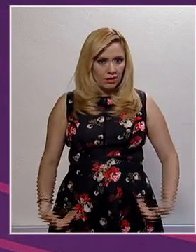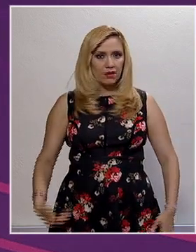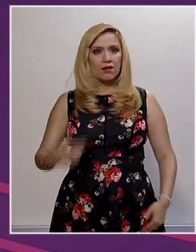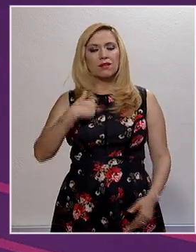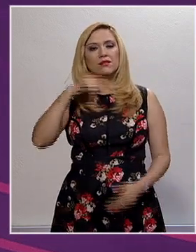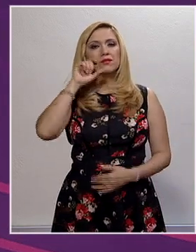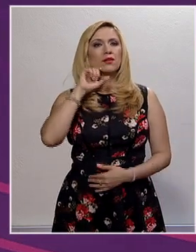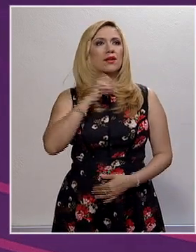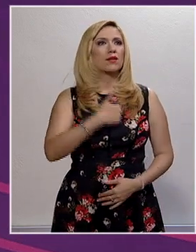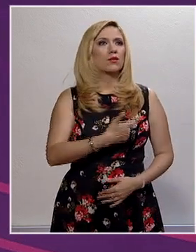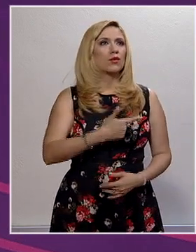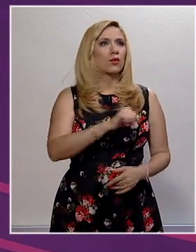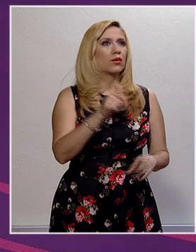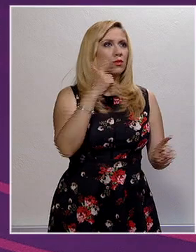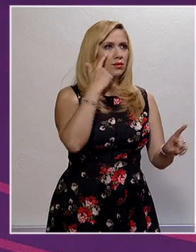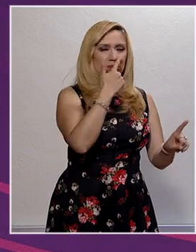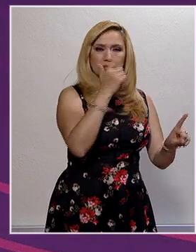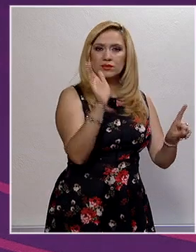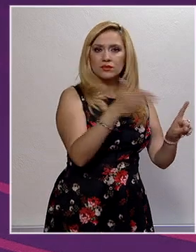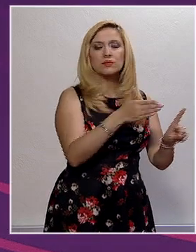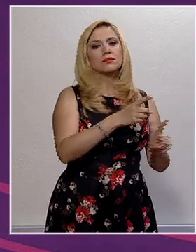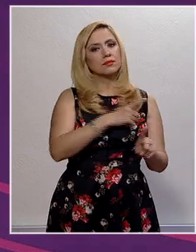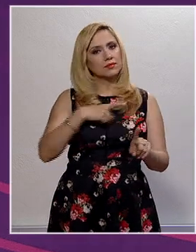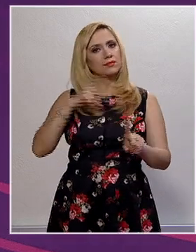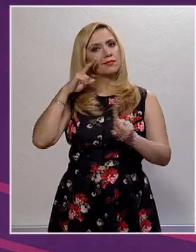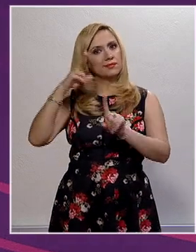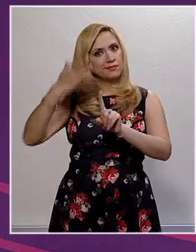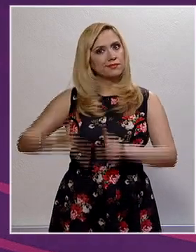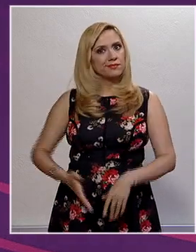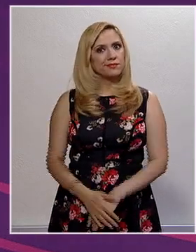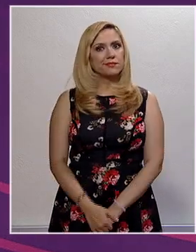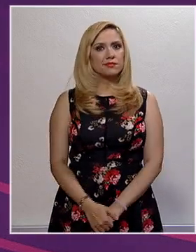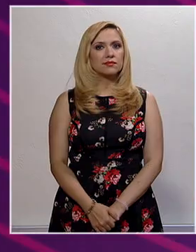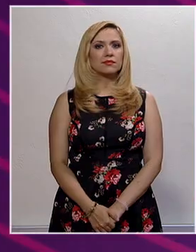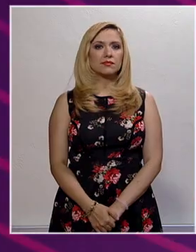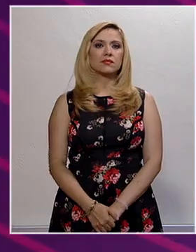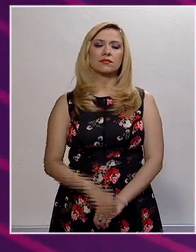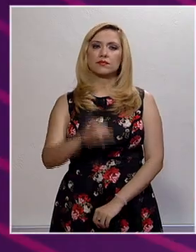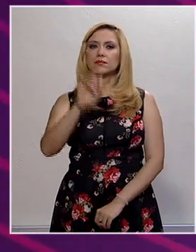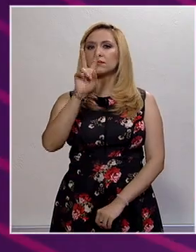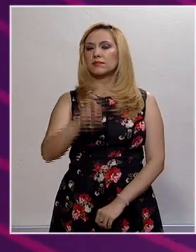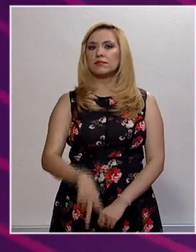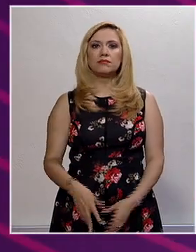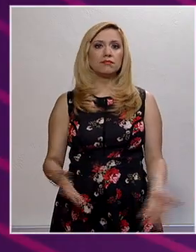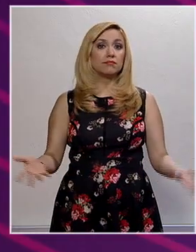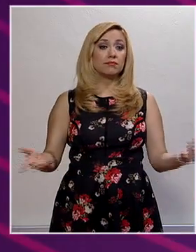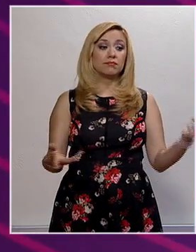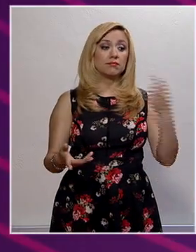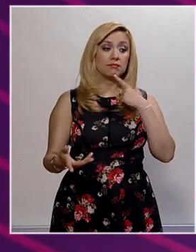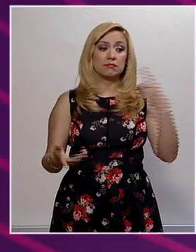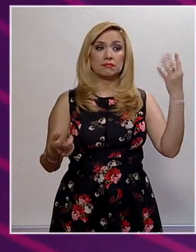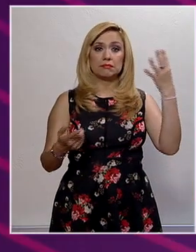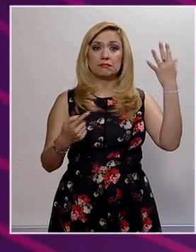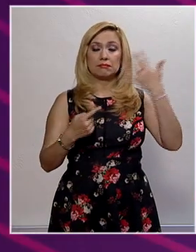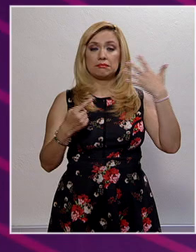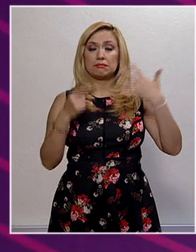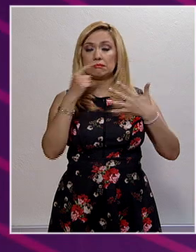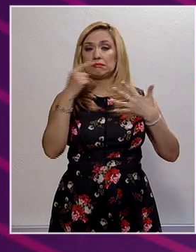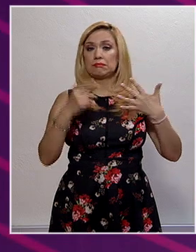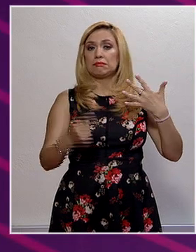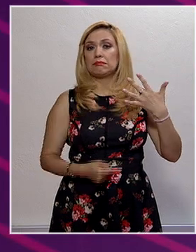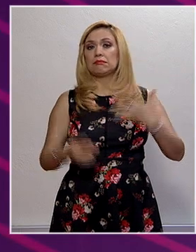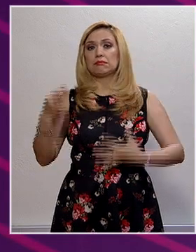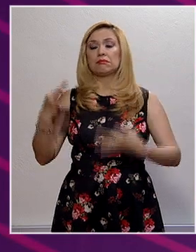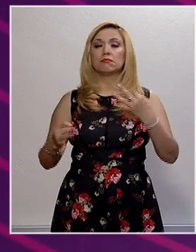sexual, eso tiene que tomarse en cuenta. Sí, sí, creo que sin duda los casos que mencionabas, la Corte la ha